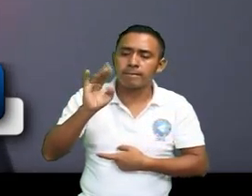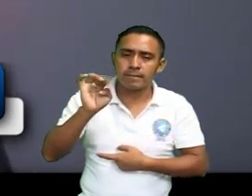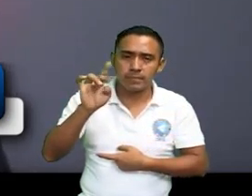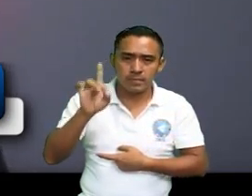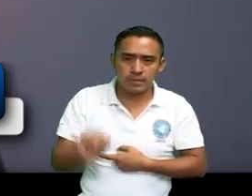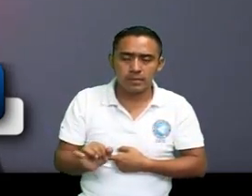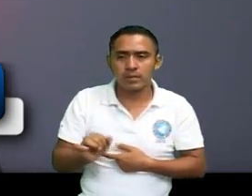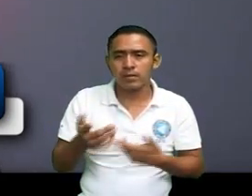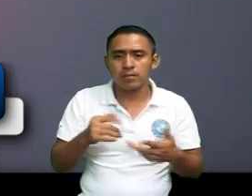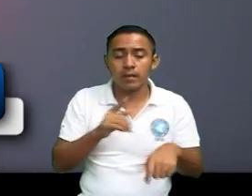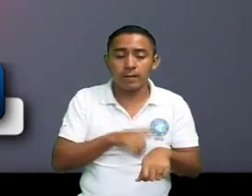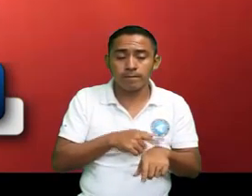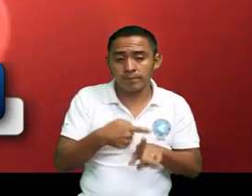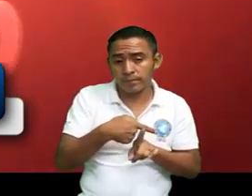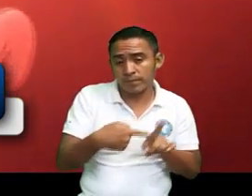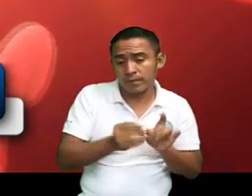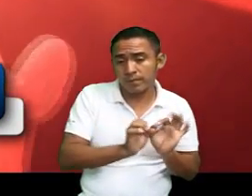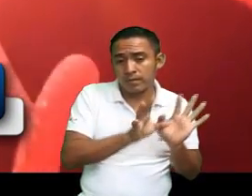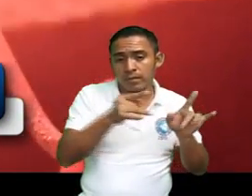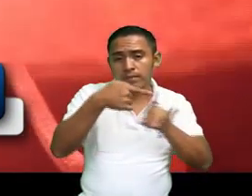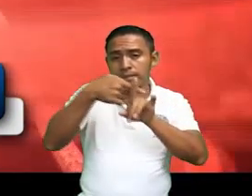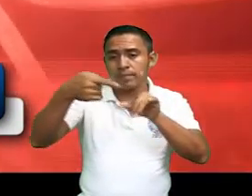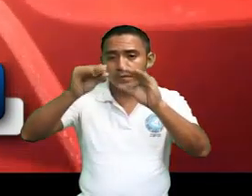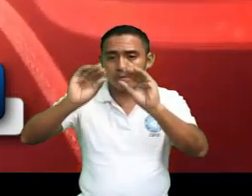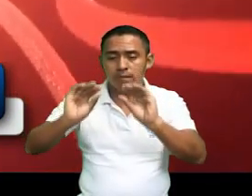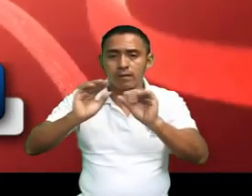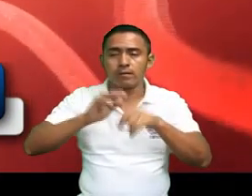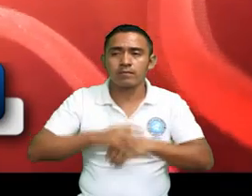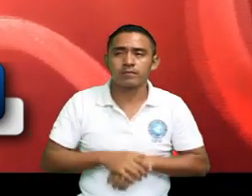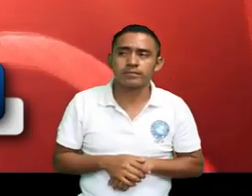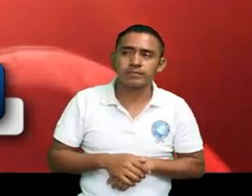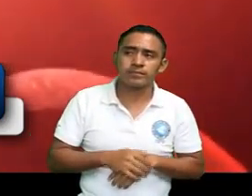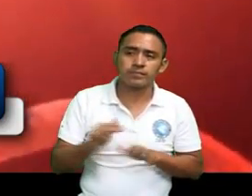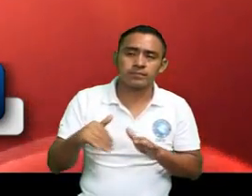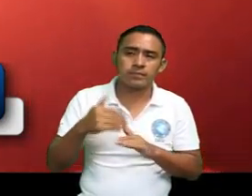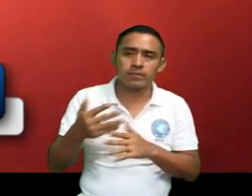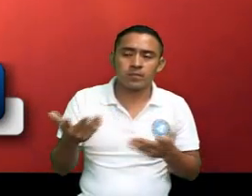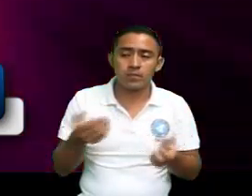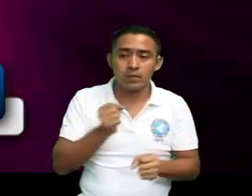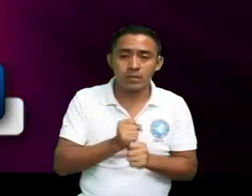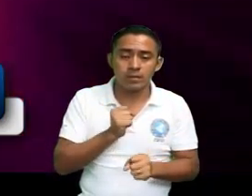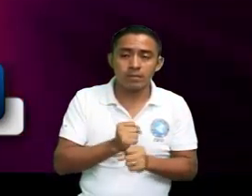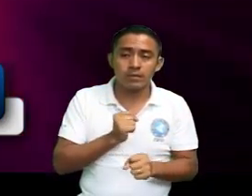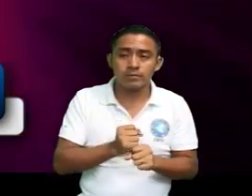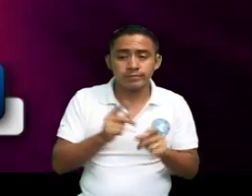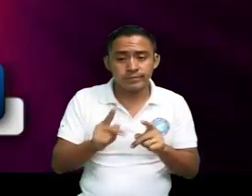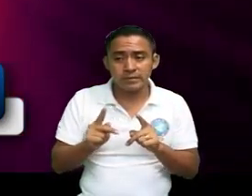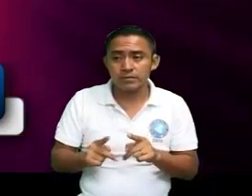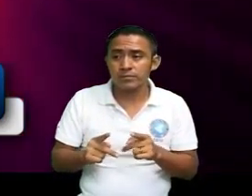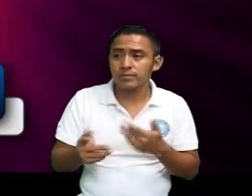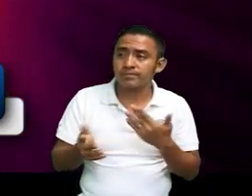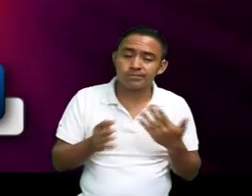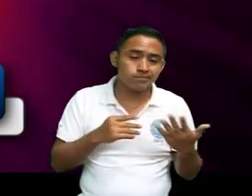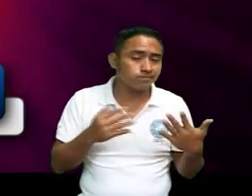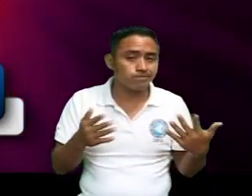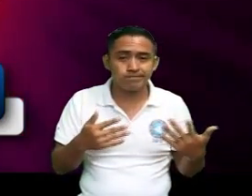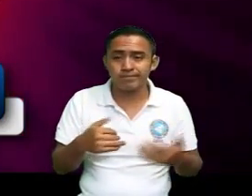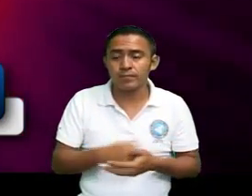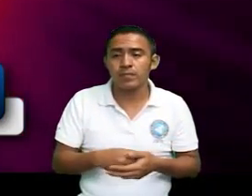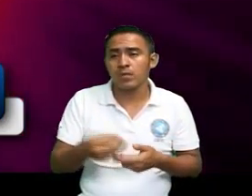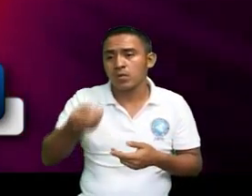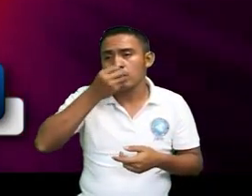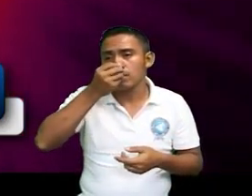nosotros tomamos a la media mañana y a la media tarde. Y generalmente, pues por el tipo de trabajo, muchas personas no se ajustan, o los